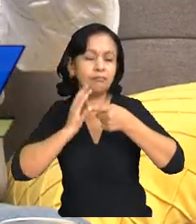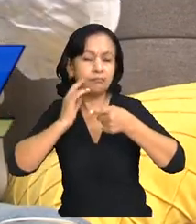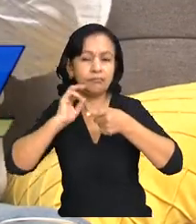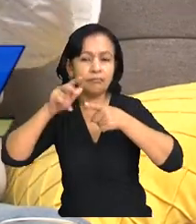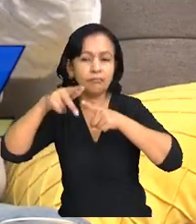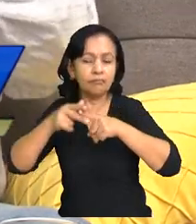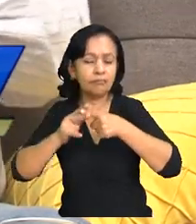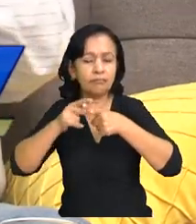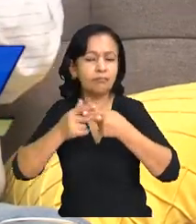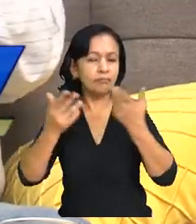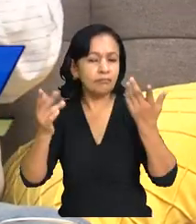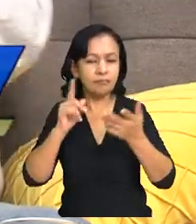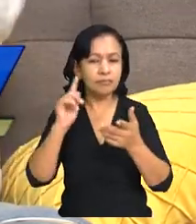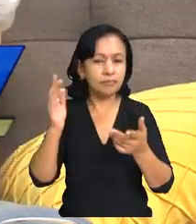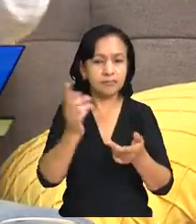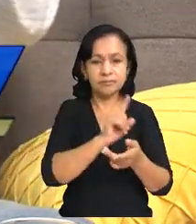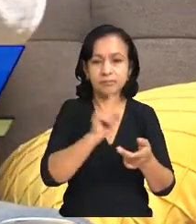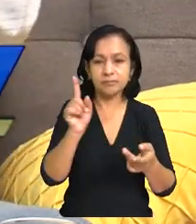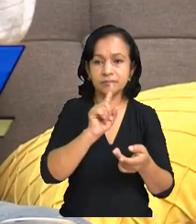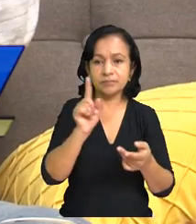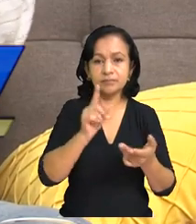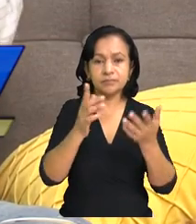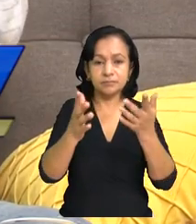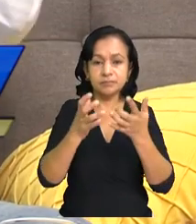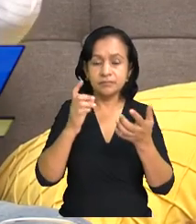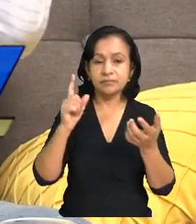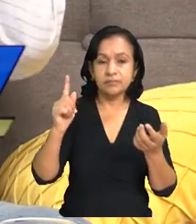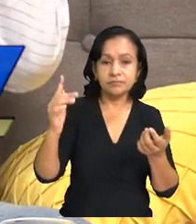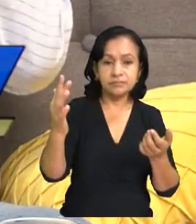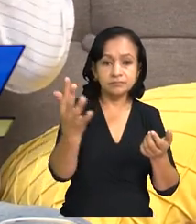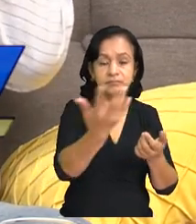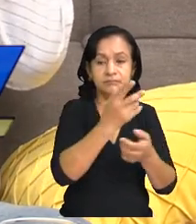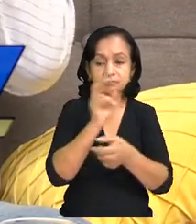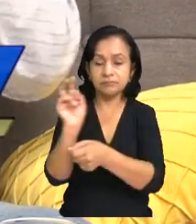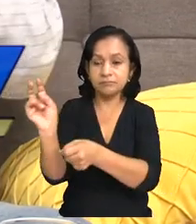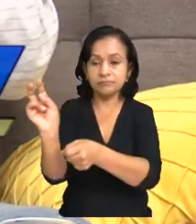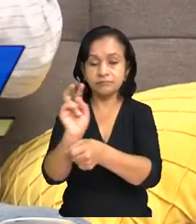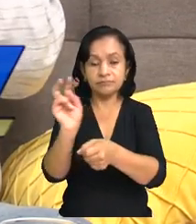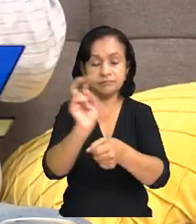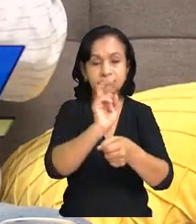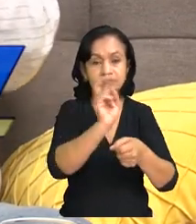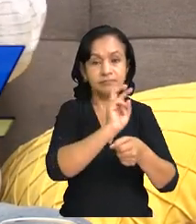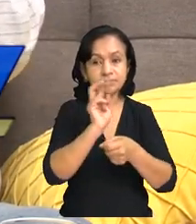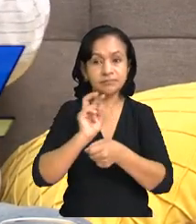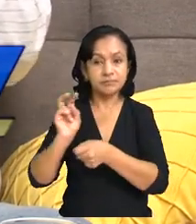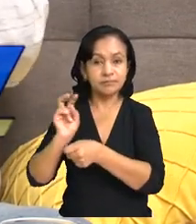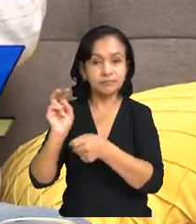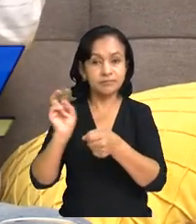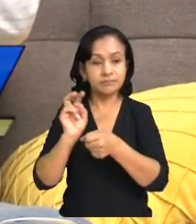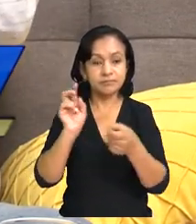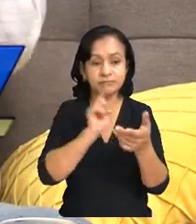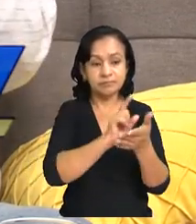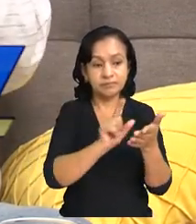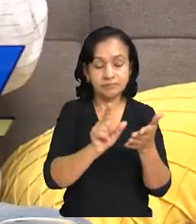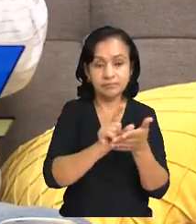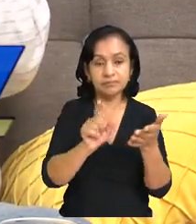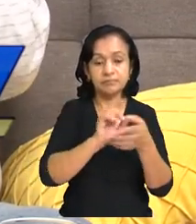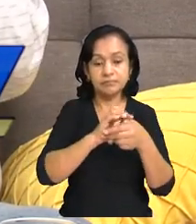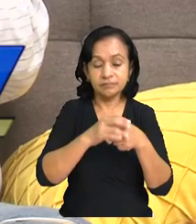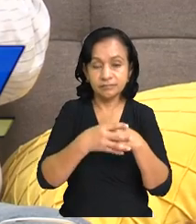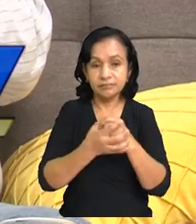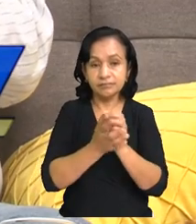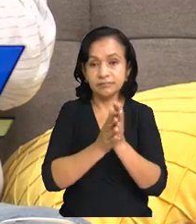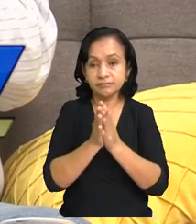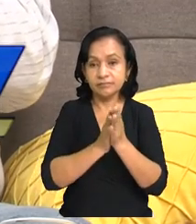y un fontanero que resuelve todo, no. Queremos que toda la comunidad vigile, no solamente la higiene de lavarse las manos,